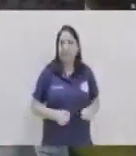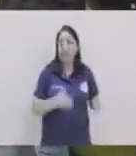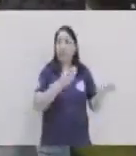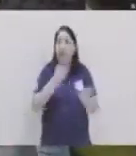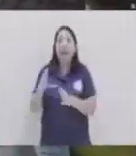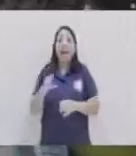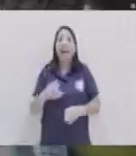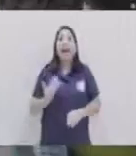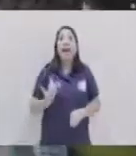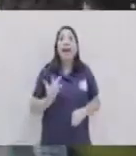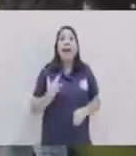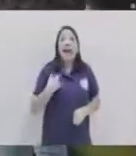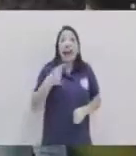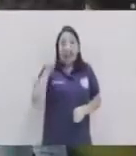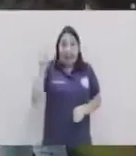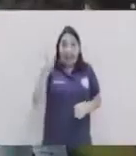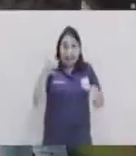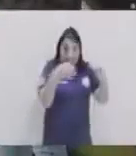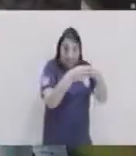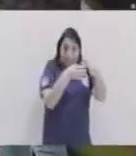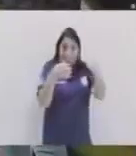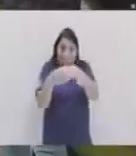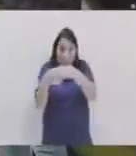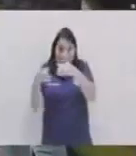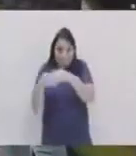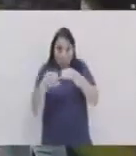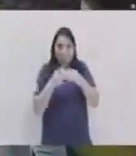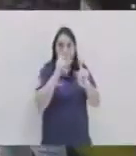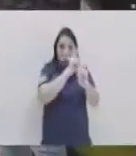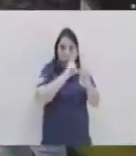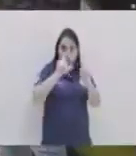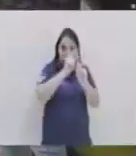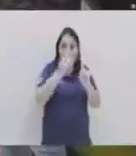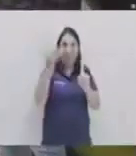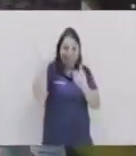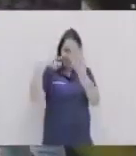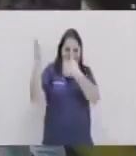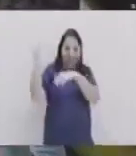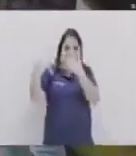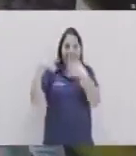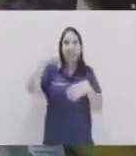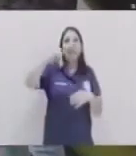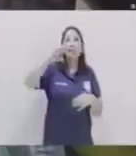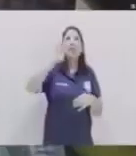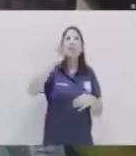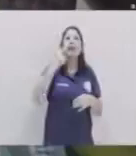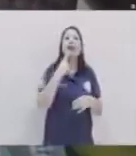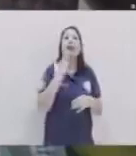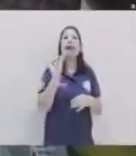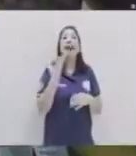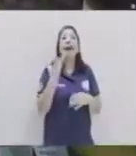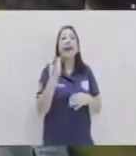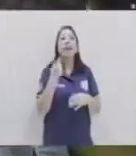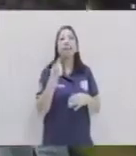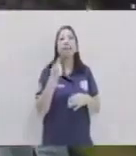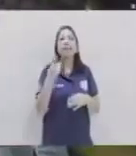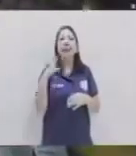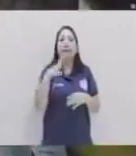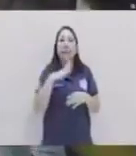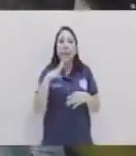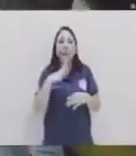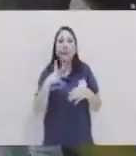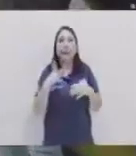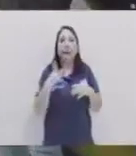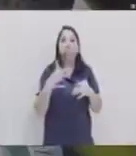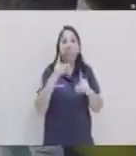poesía y la prosa. Pero lo que trataban de exaltar ellos es ese valor de guerreros, acerca de las guerras, las batallas y los